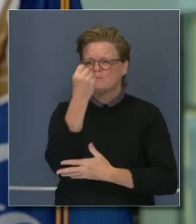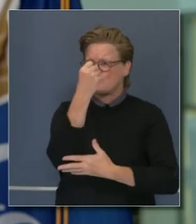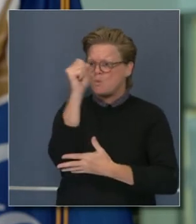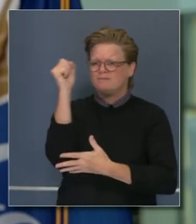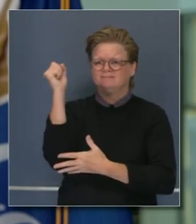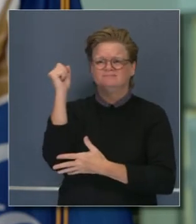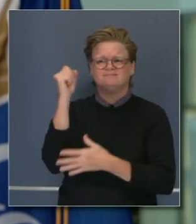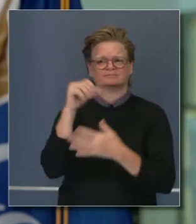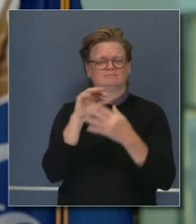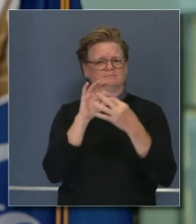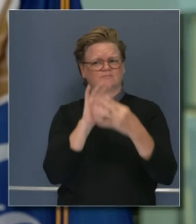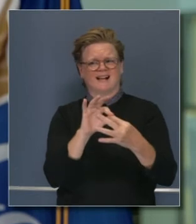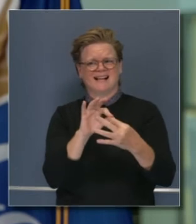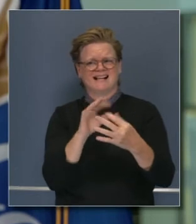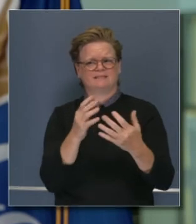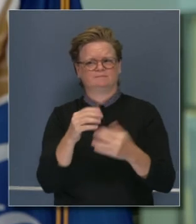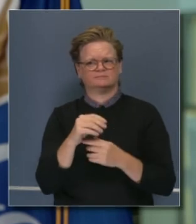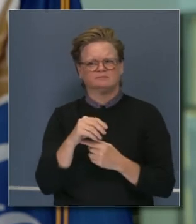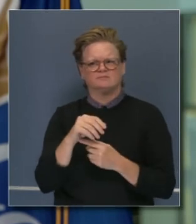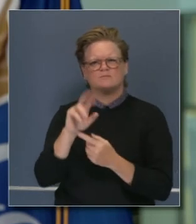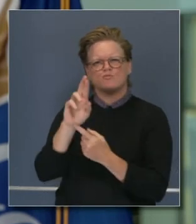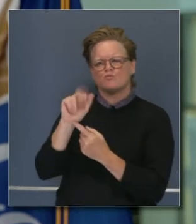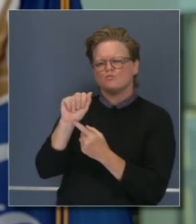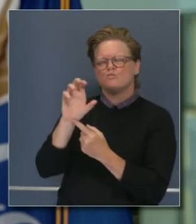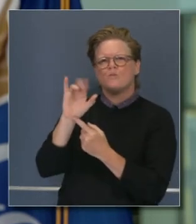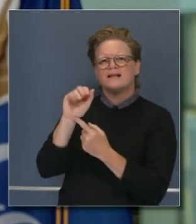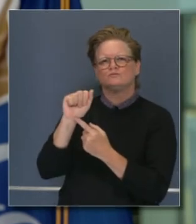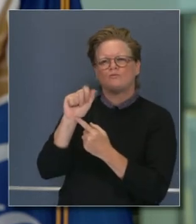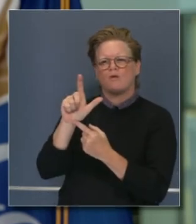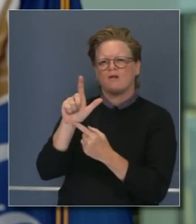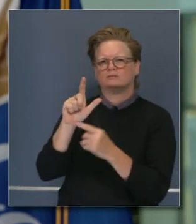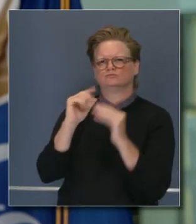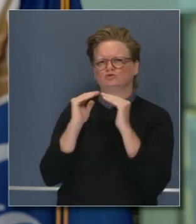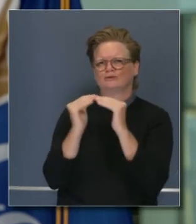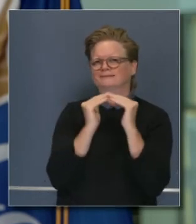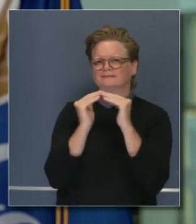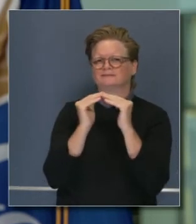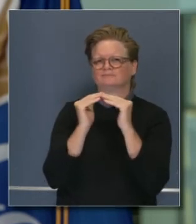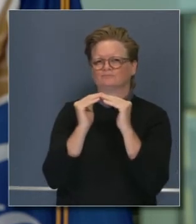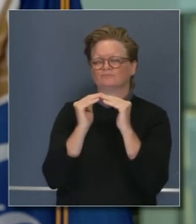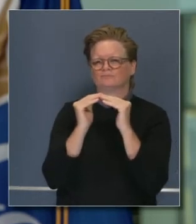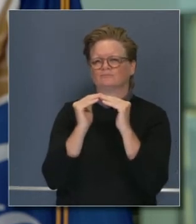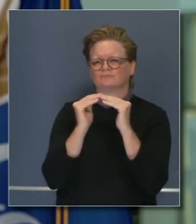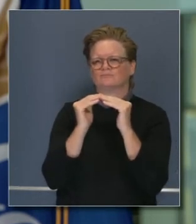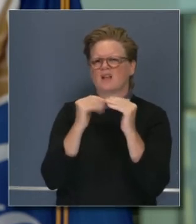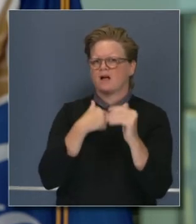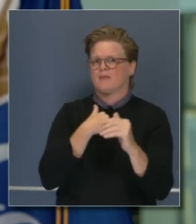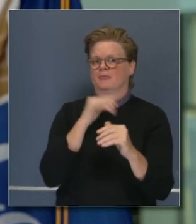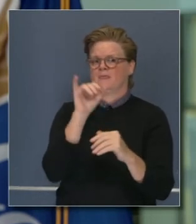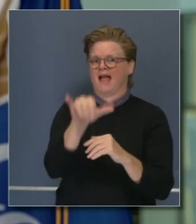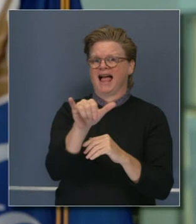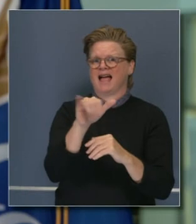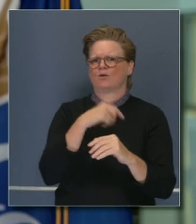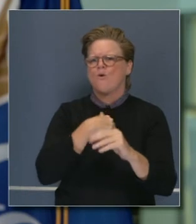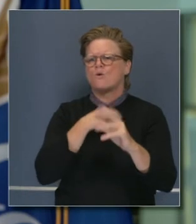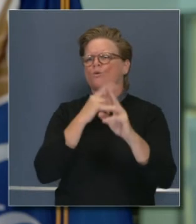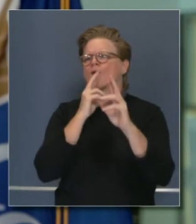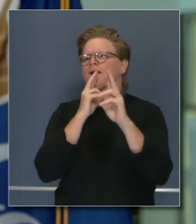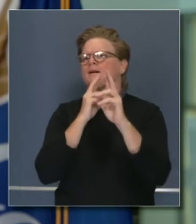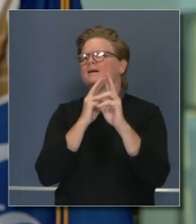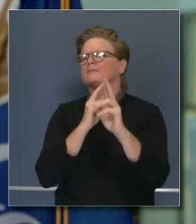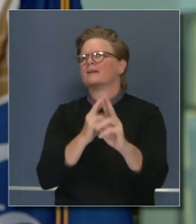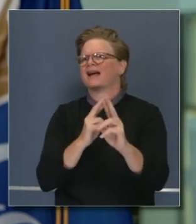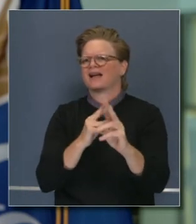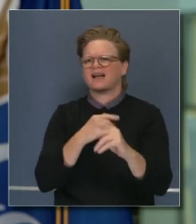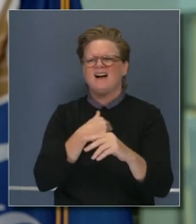la cuestión de injusticia racial es algo que se ha presentado ante la conciencia de Estados Unidos. Lo respeto, lo aplaudo, pero